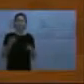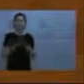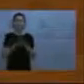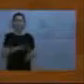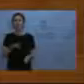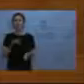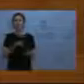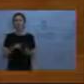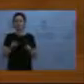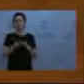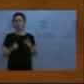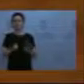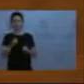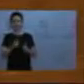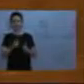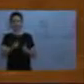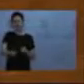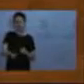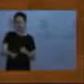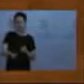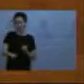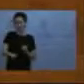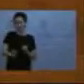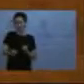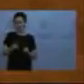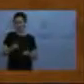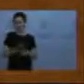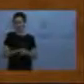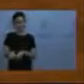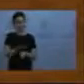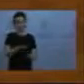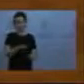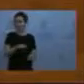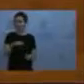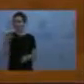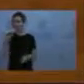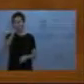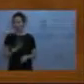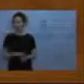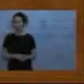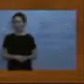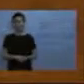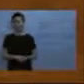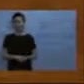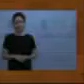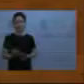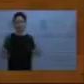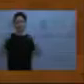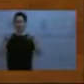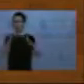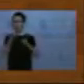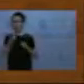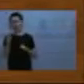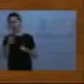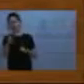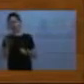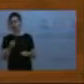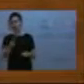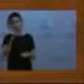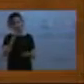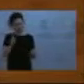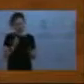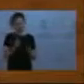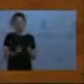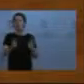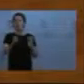está en el suelo, pegar una patada no está bien, y a mí te sorprenderá la respuesta. Es que yo no lo sabía. Es que el entrenador me dijo, no, si usted tiene un código